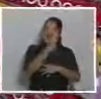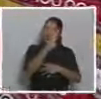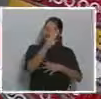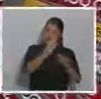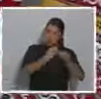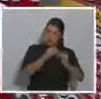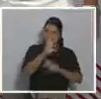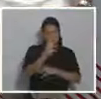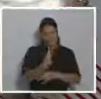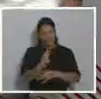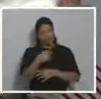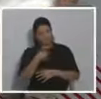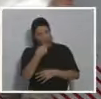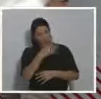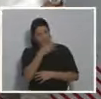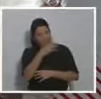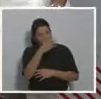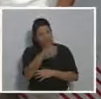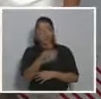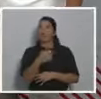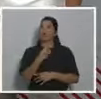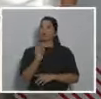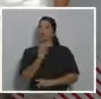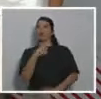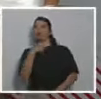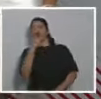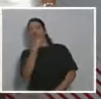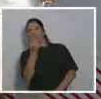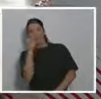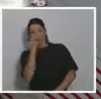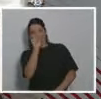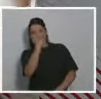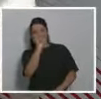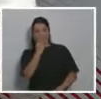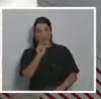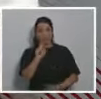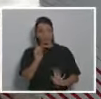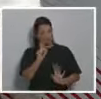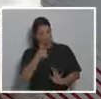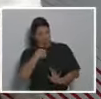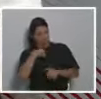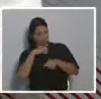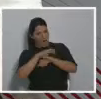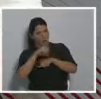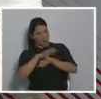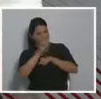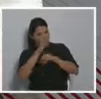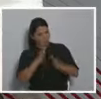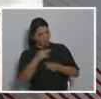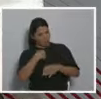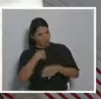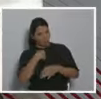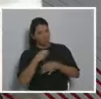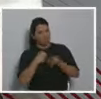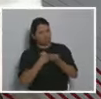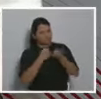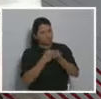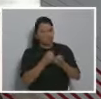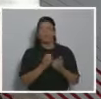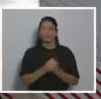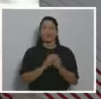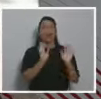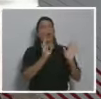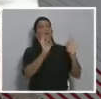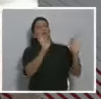salir. No. Yo qué fue ese. Yo le dije, ve por acá. No. Aquí la asesora fui yo, Ari. No, está bien. Pero